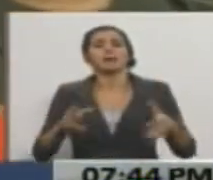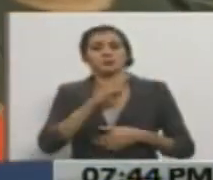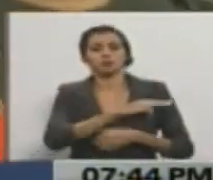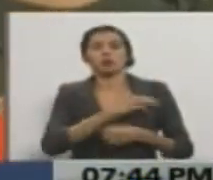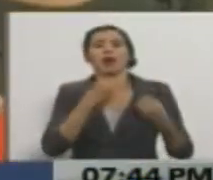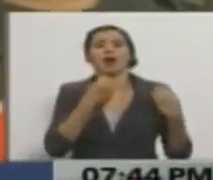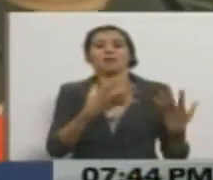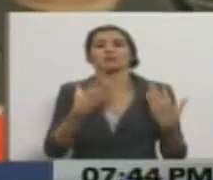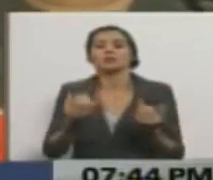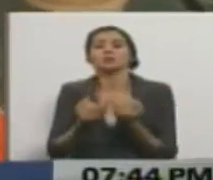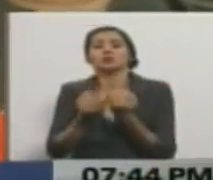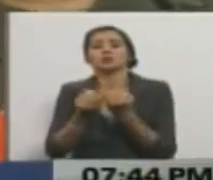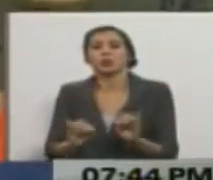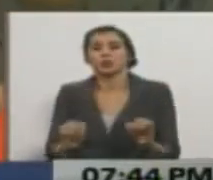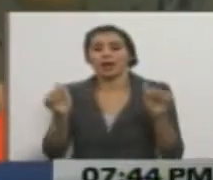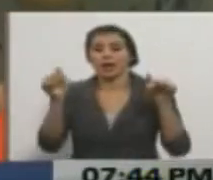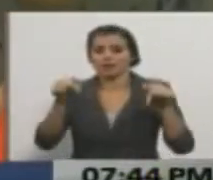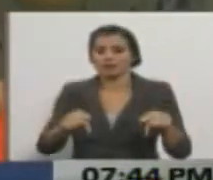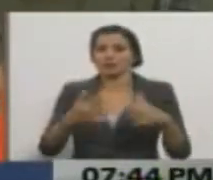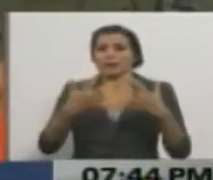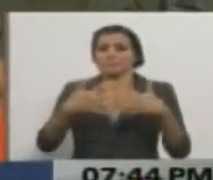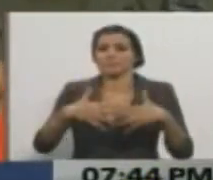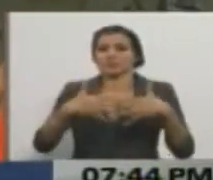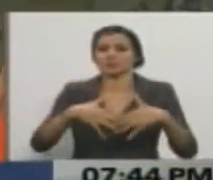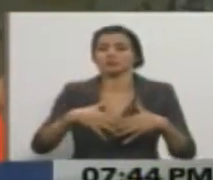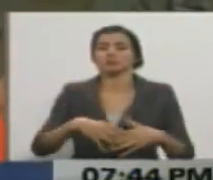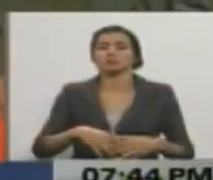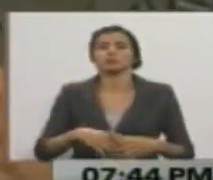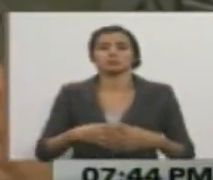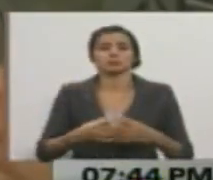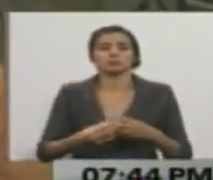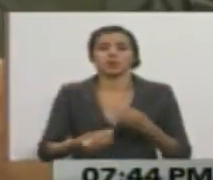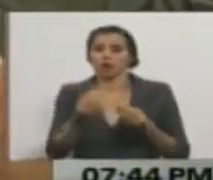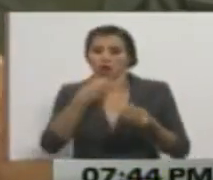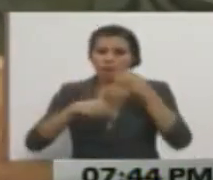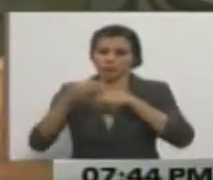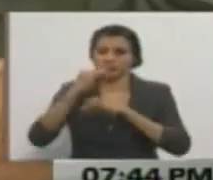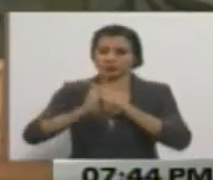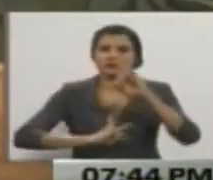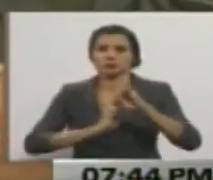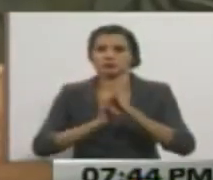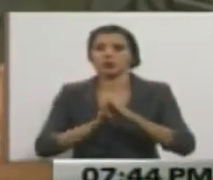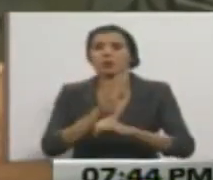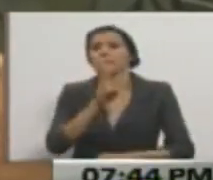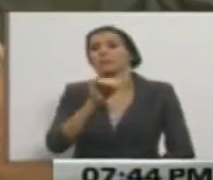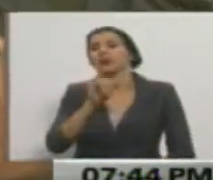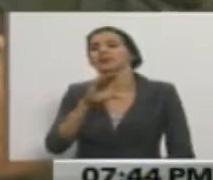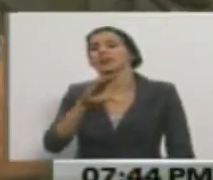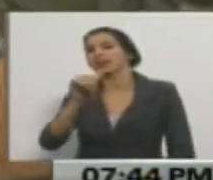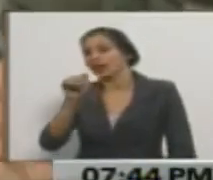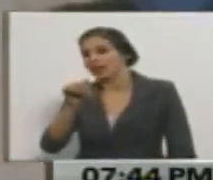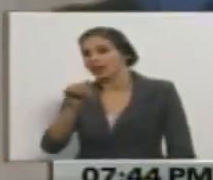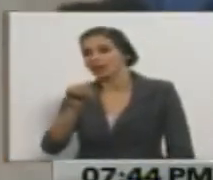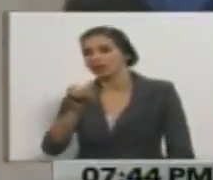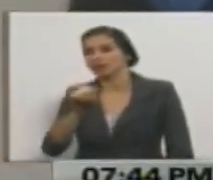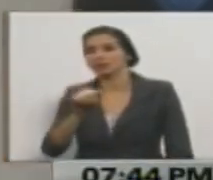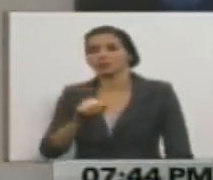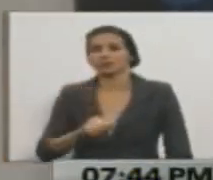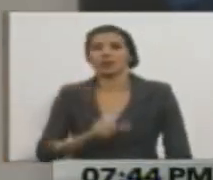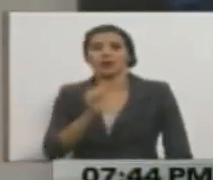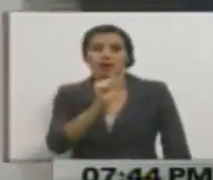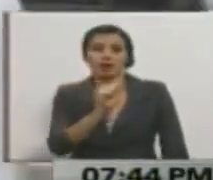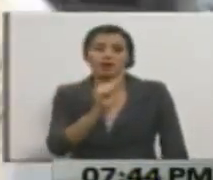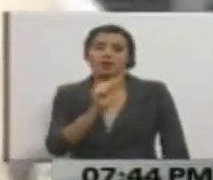nos encontramos aquí en la empresa Preparados Alimenticios Internacionales Paica, compañía anónima.